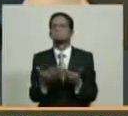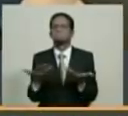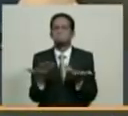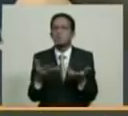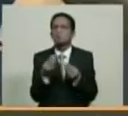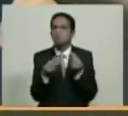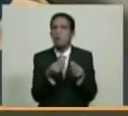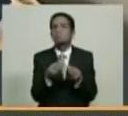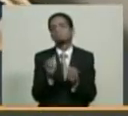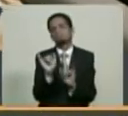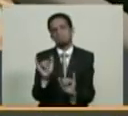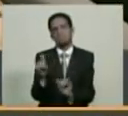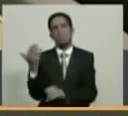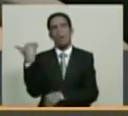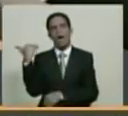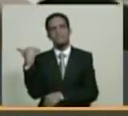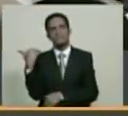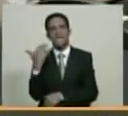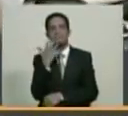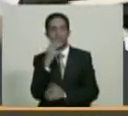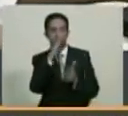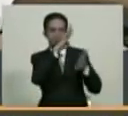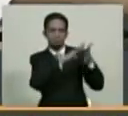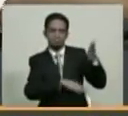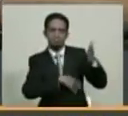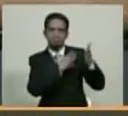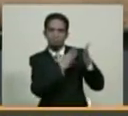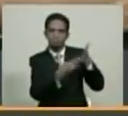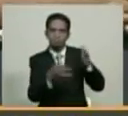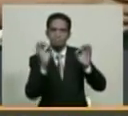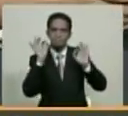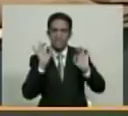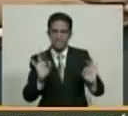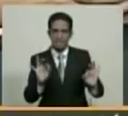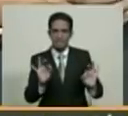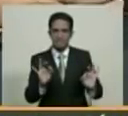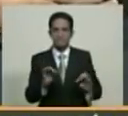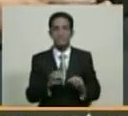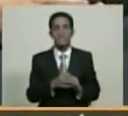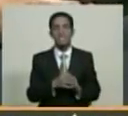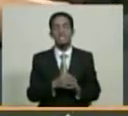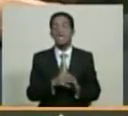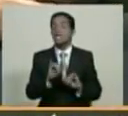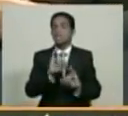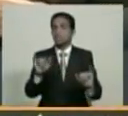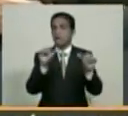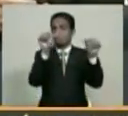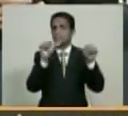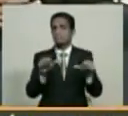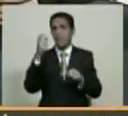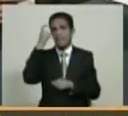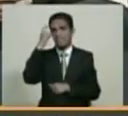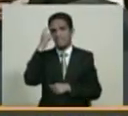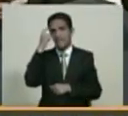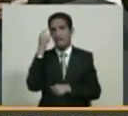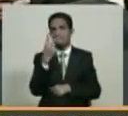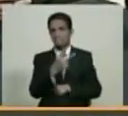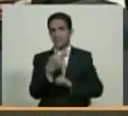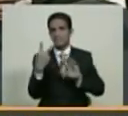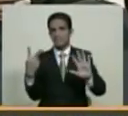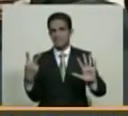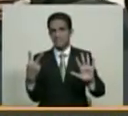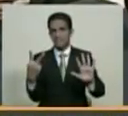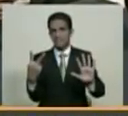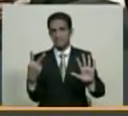El mismo procedimiento que se hacía antes. Hay un calendario de contribuyentes especiales que ya salió publicado el día 27. En función de ese calendario, ellos saben lo que les